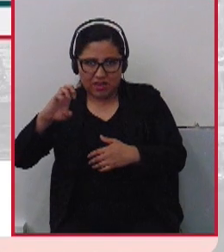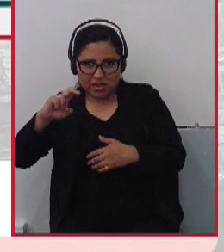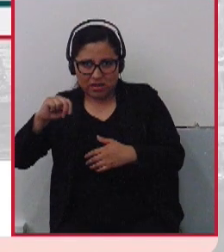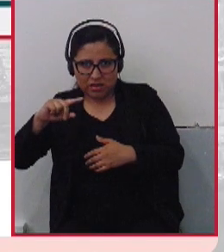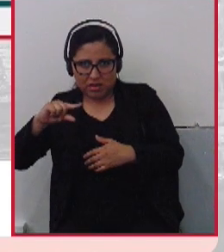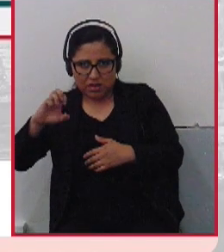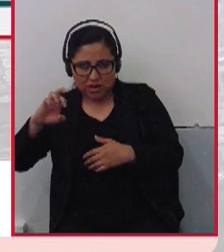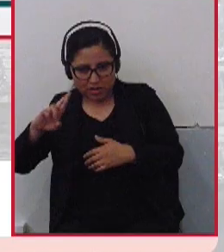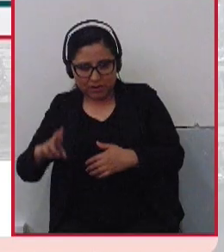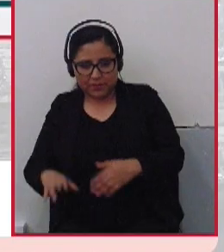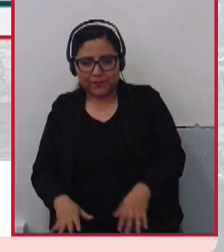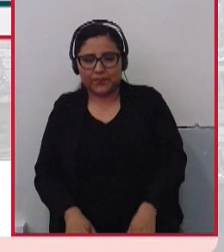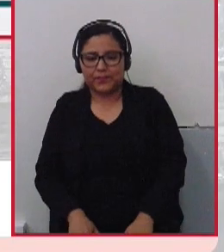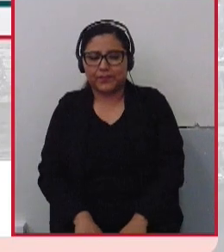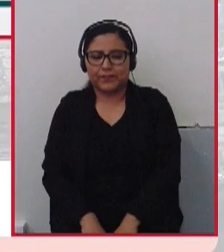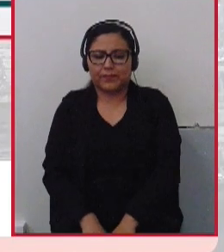finalmente,